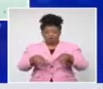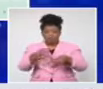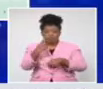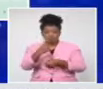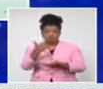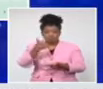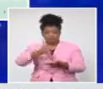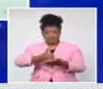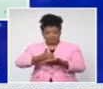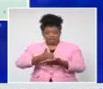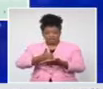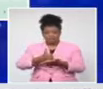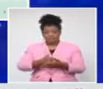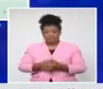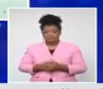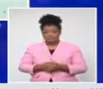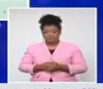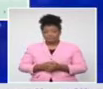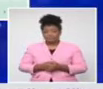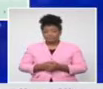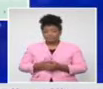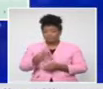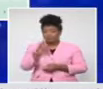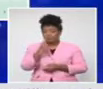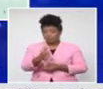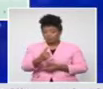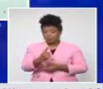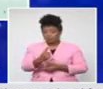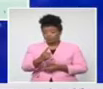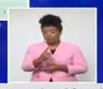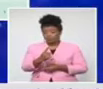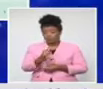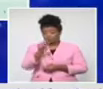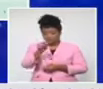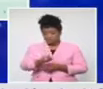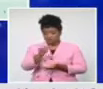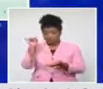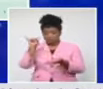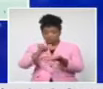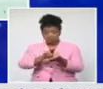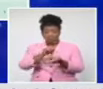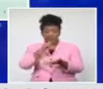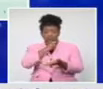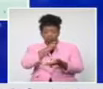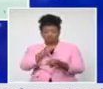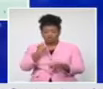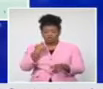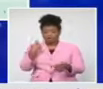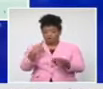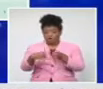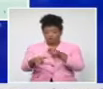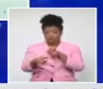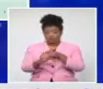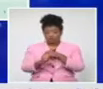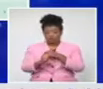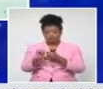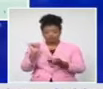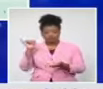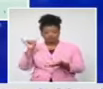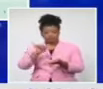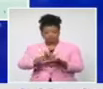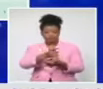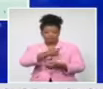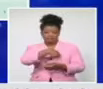Dávila. Uno es un viajero cubano procedente de Rusia y el otro un viajero cubano procedente de